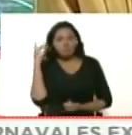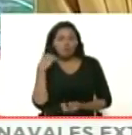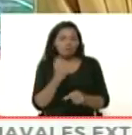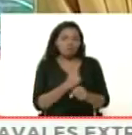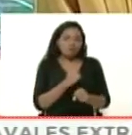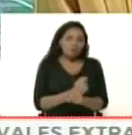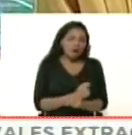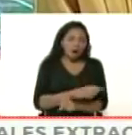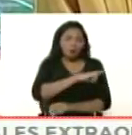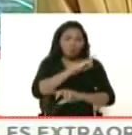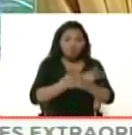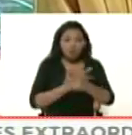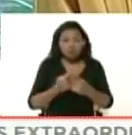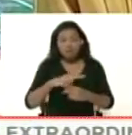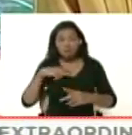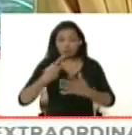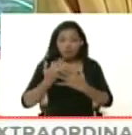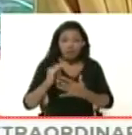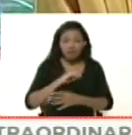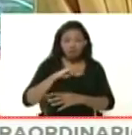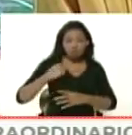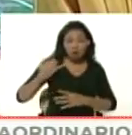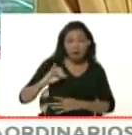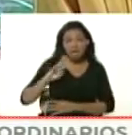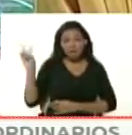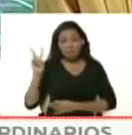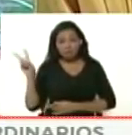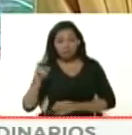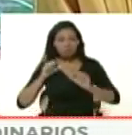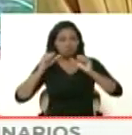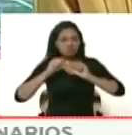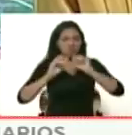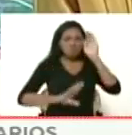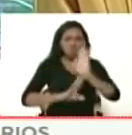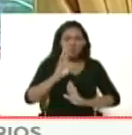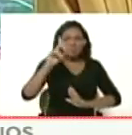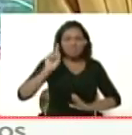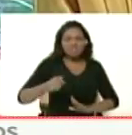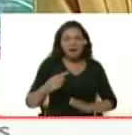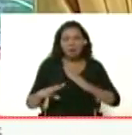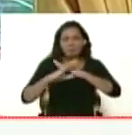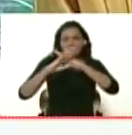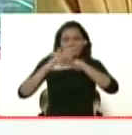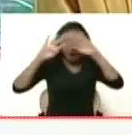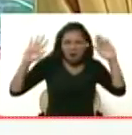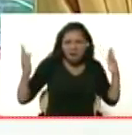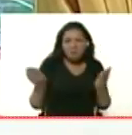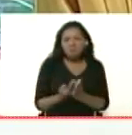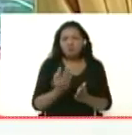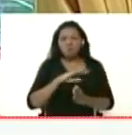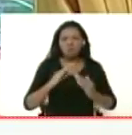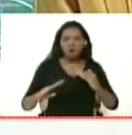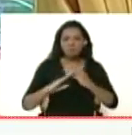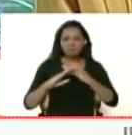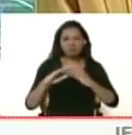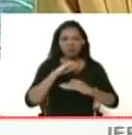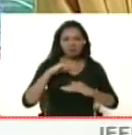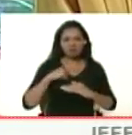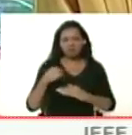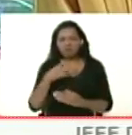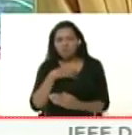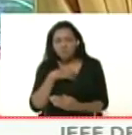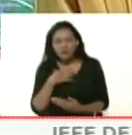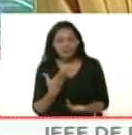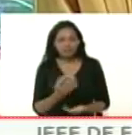trabajo y la fuerza de voluntad que tiene Venezuela para seguir avanzando. No hay sanciones en el mundo que puedan detenernos. No